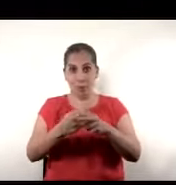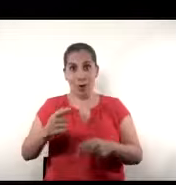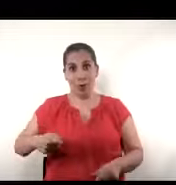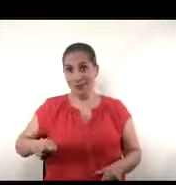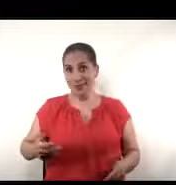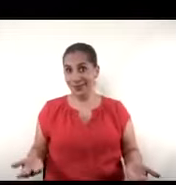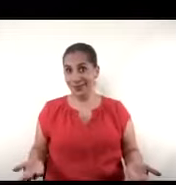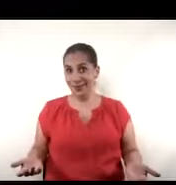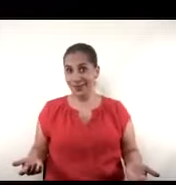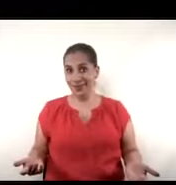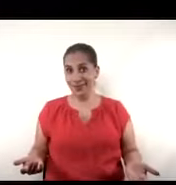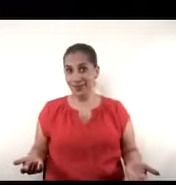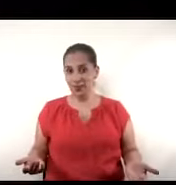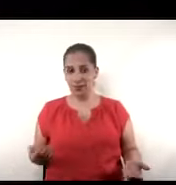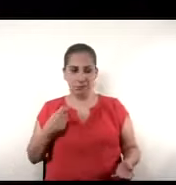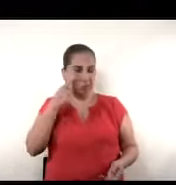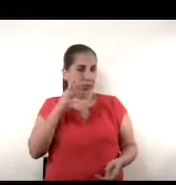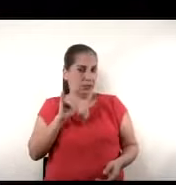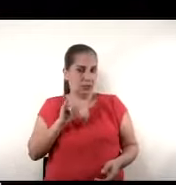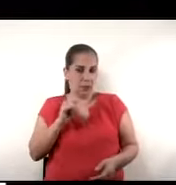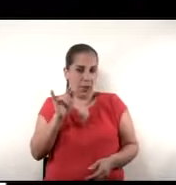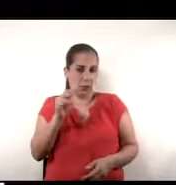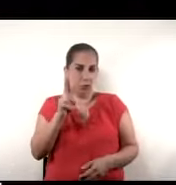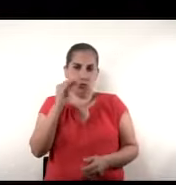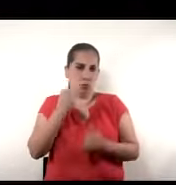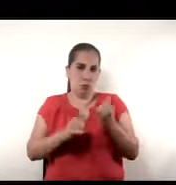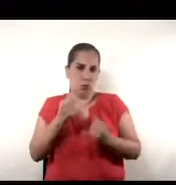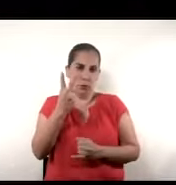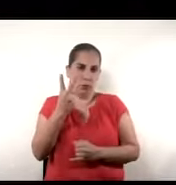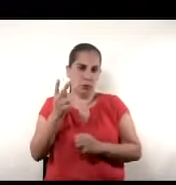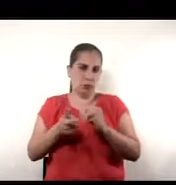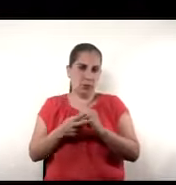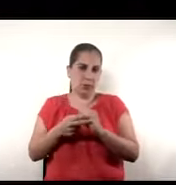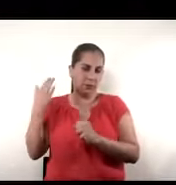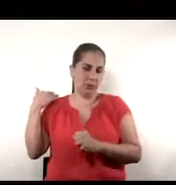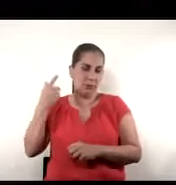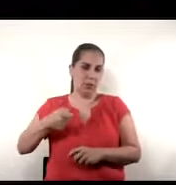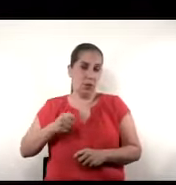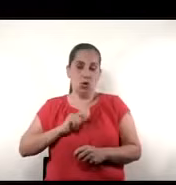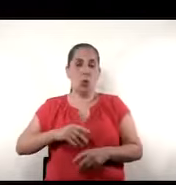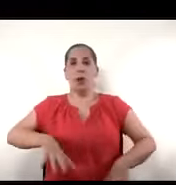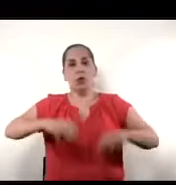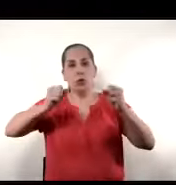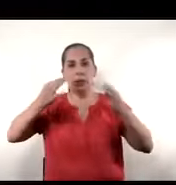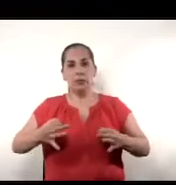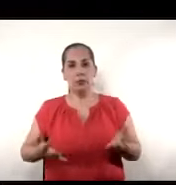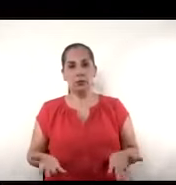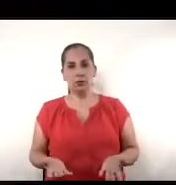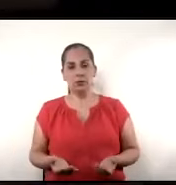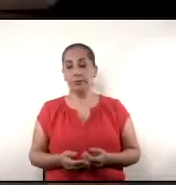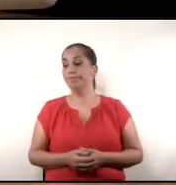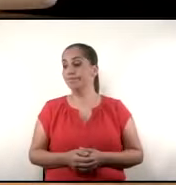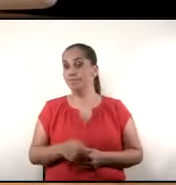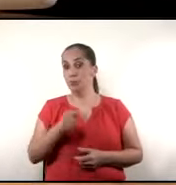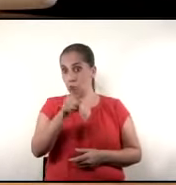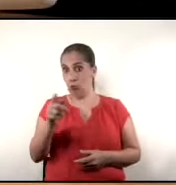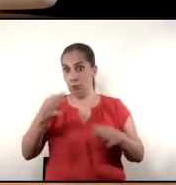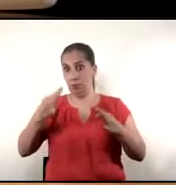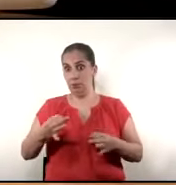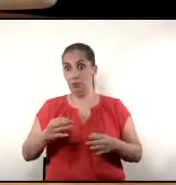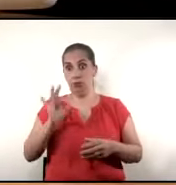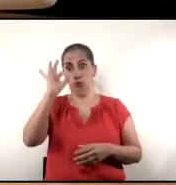parece que para eso elegimos a los últimos dos presidentes, ¿verdad? No para tomar decisiones. O sea que usted es un presidente que sí va a tomar